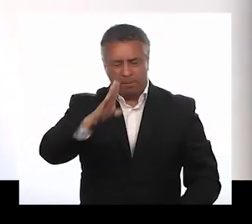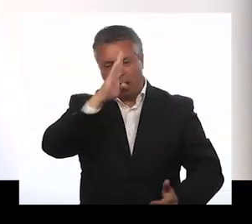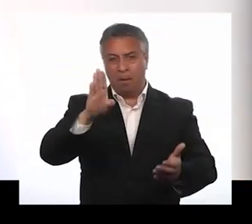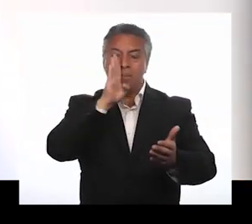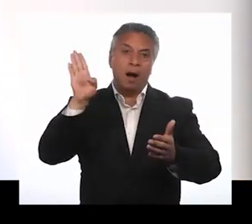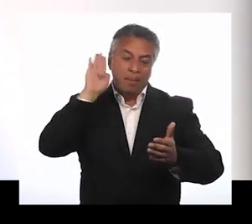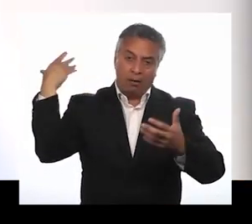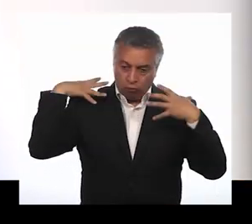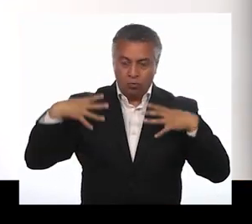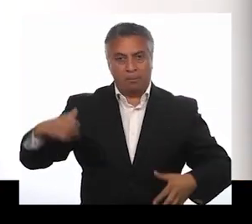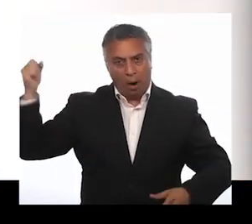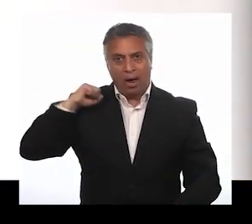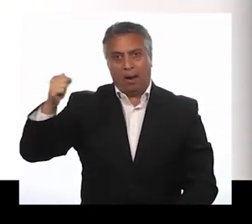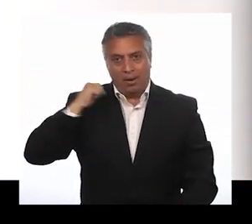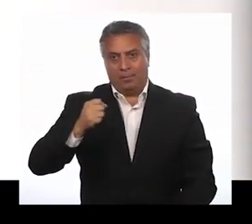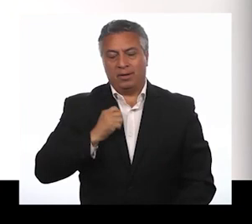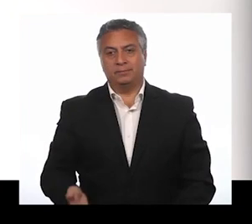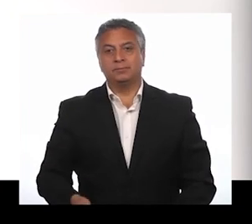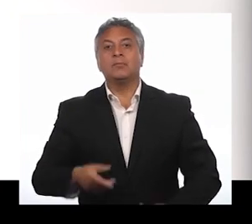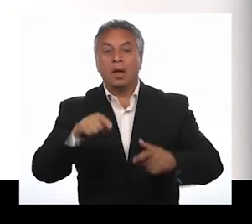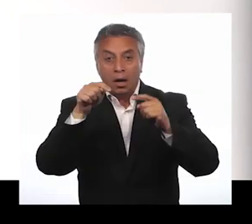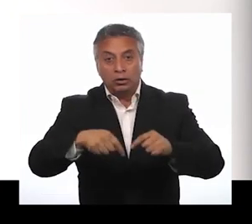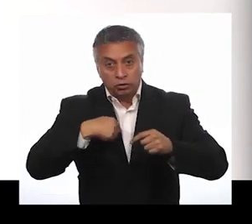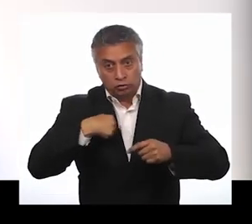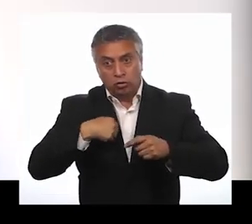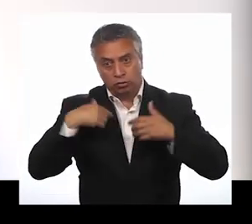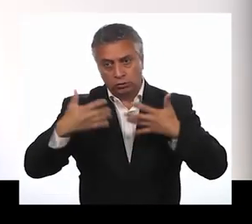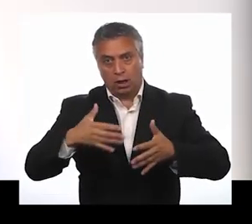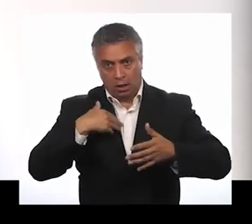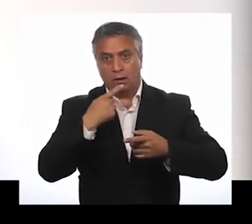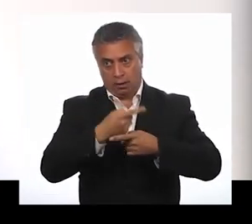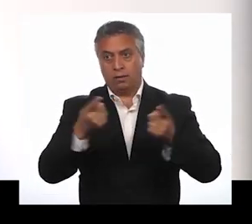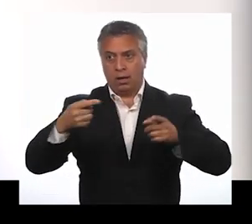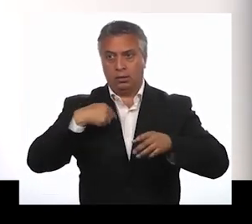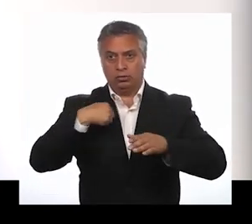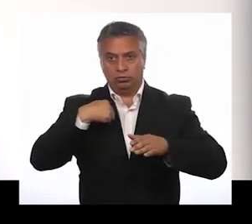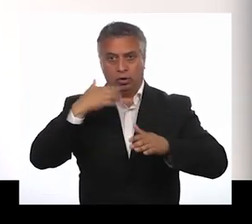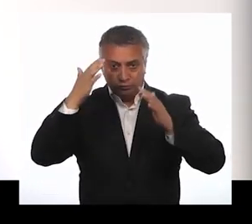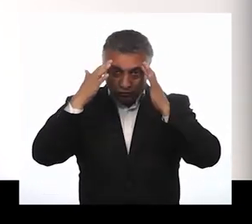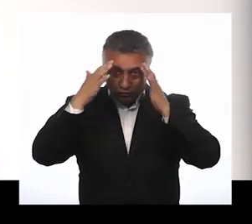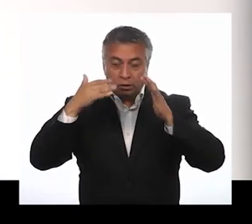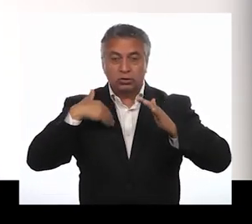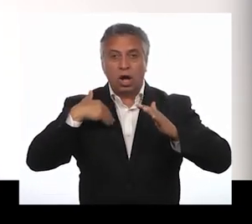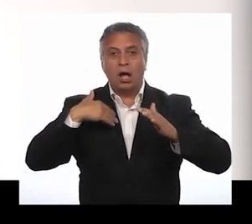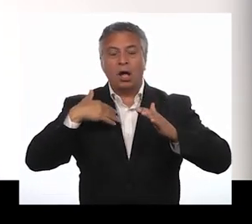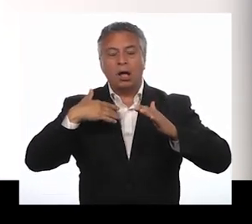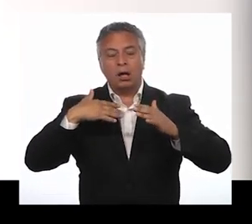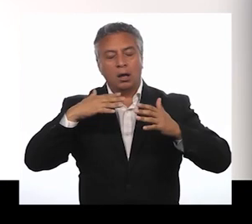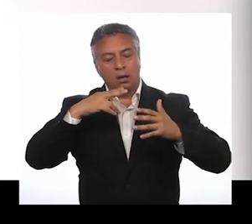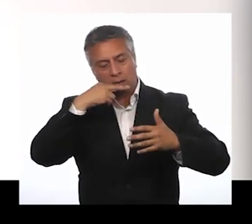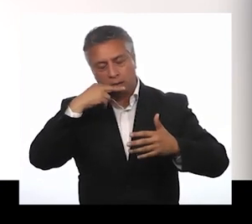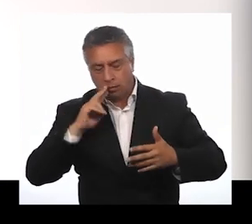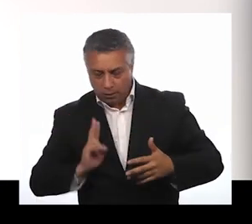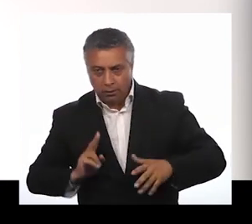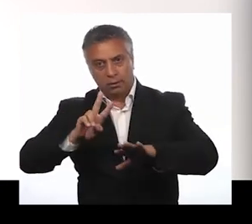Cuando me iban cargando, yo dije, me desmayé en mi cabeza. Yo había